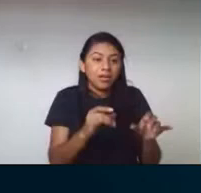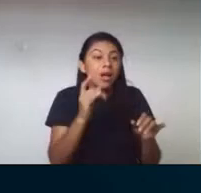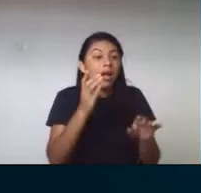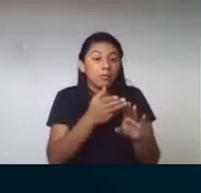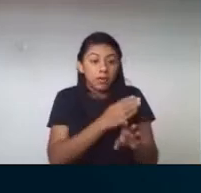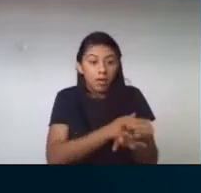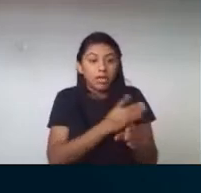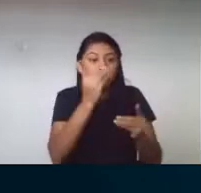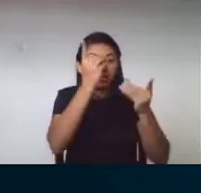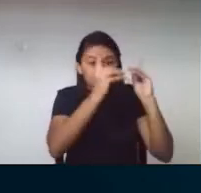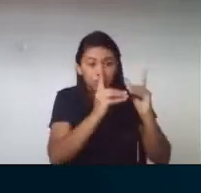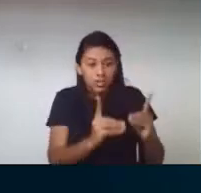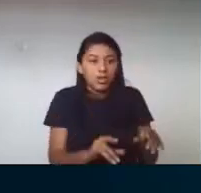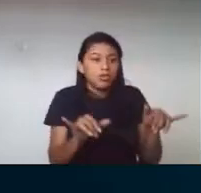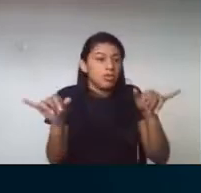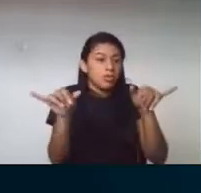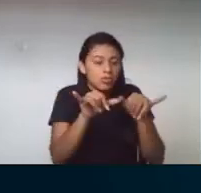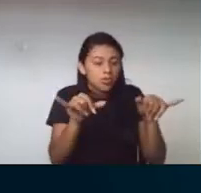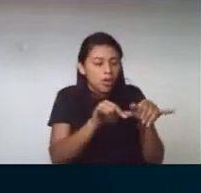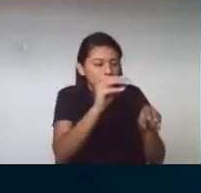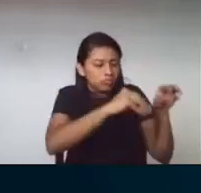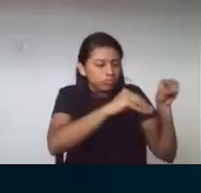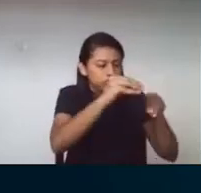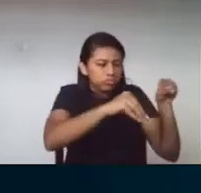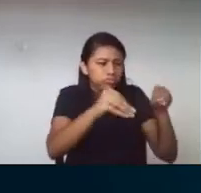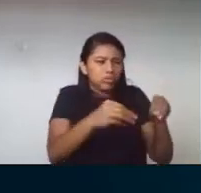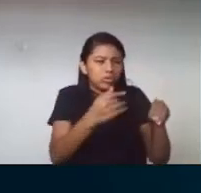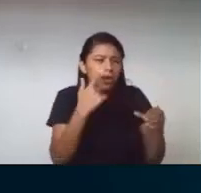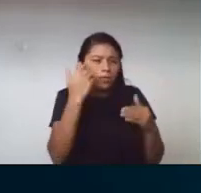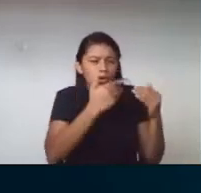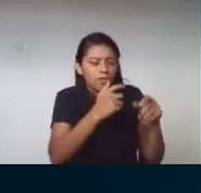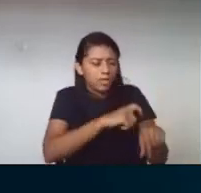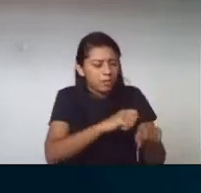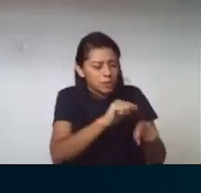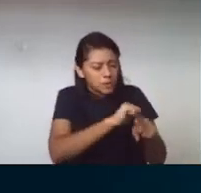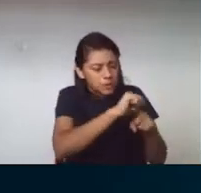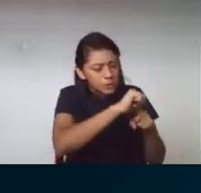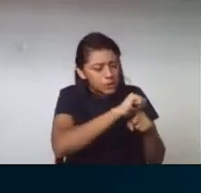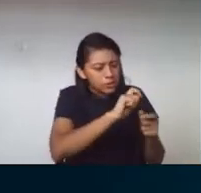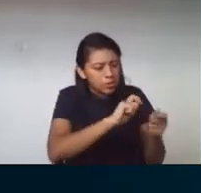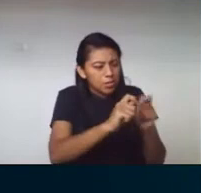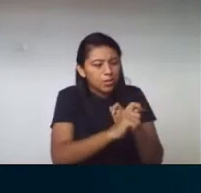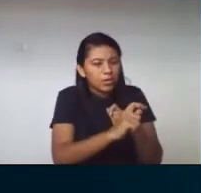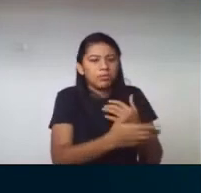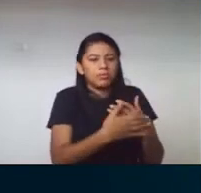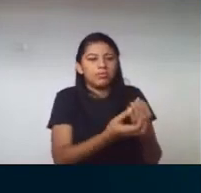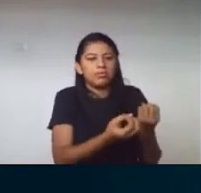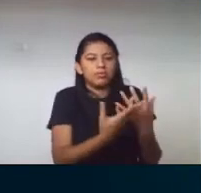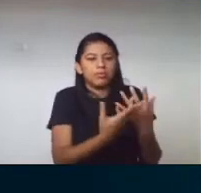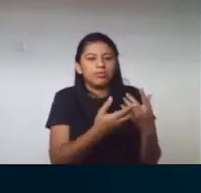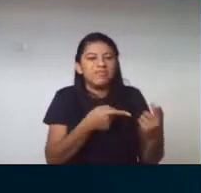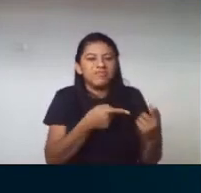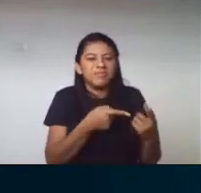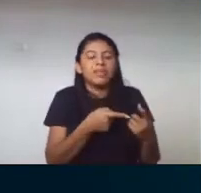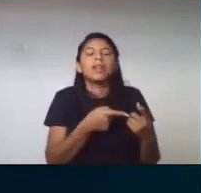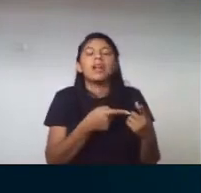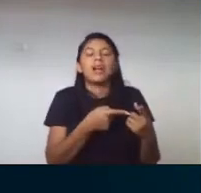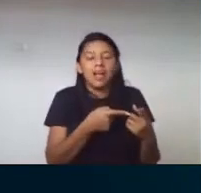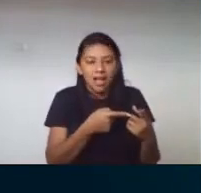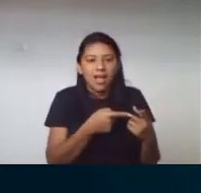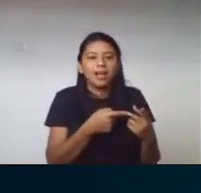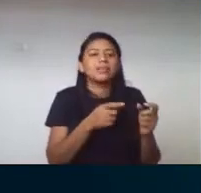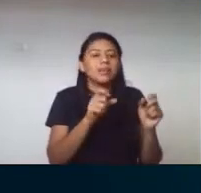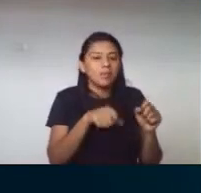es muy significativo, reduce los costos de investigación significativamente y puede lograr encontrar resultados que en la vida real